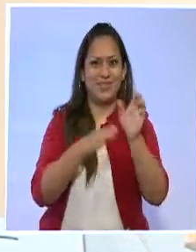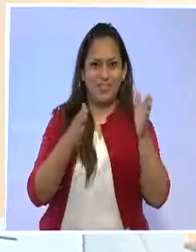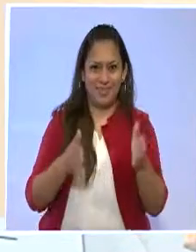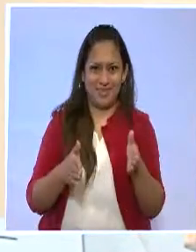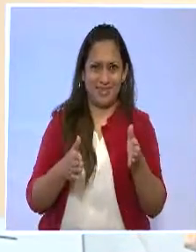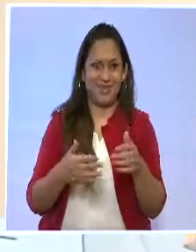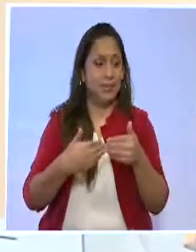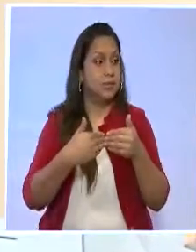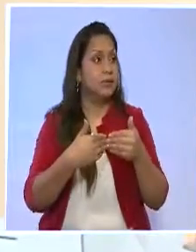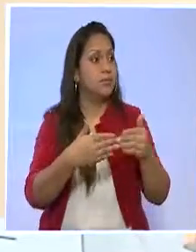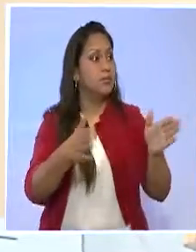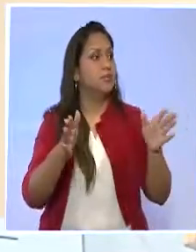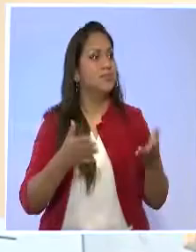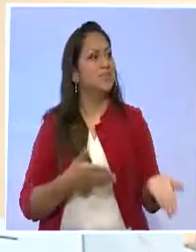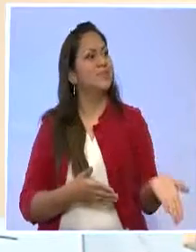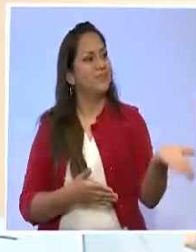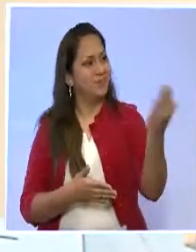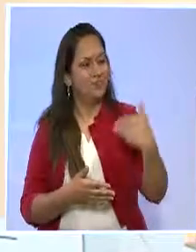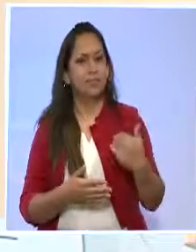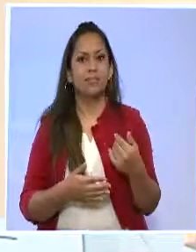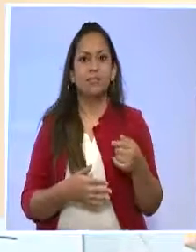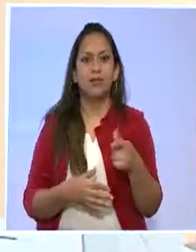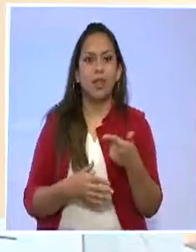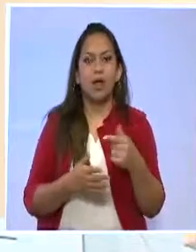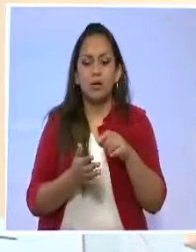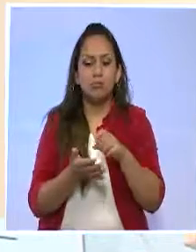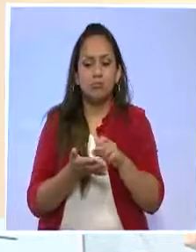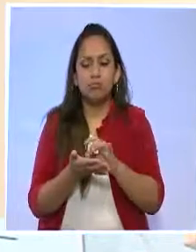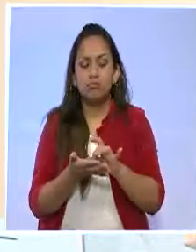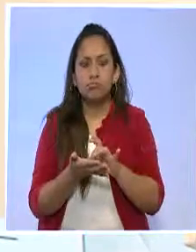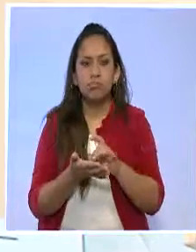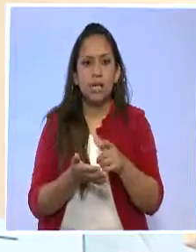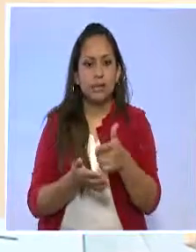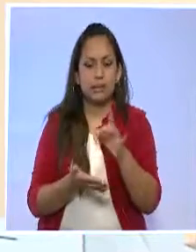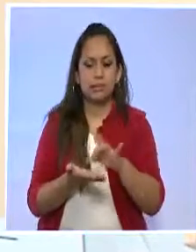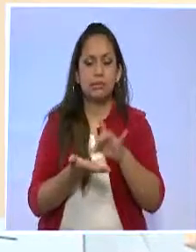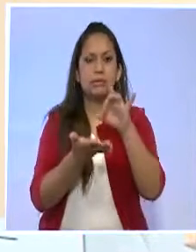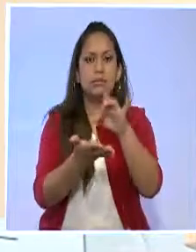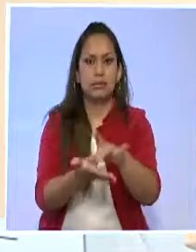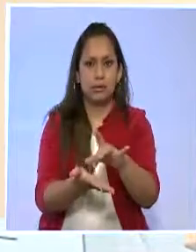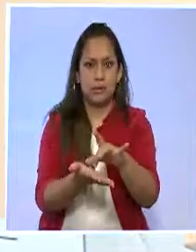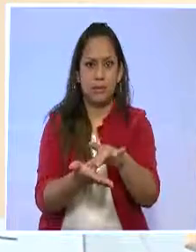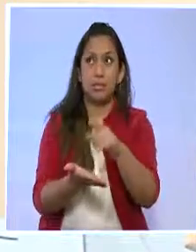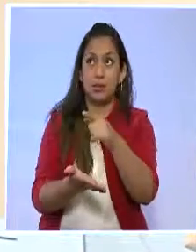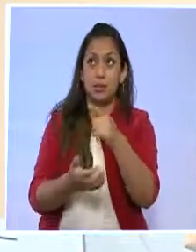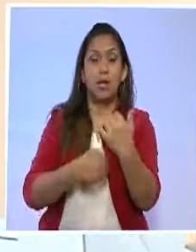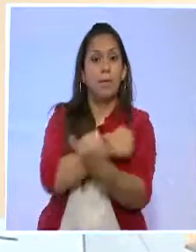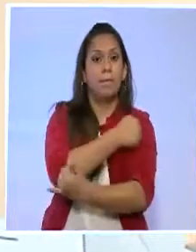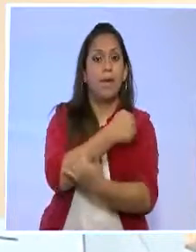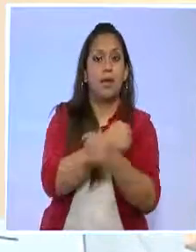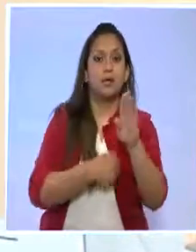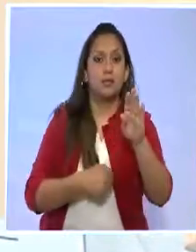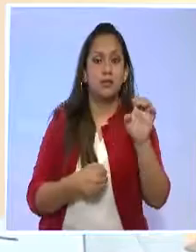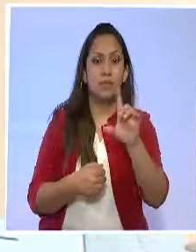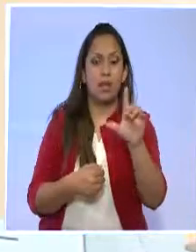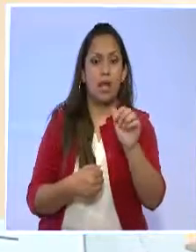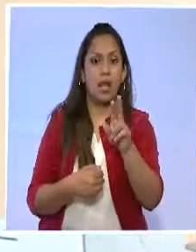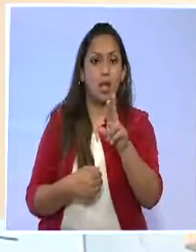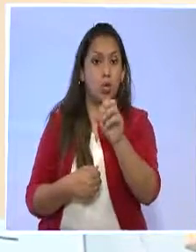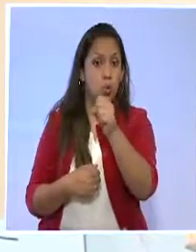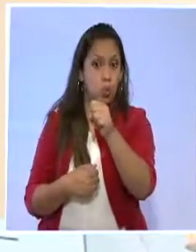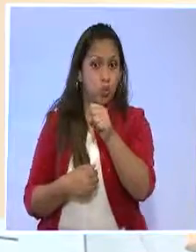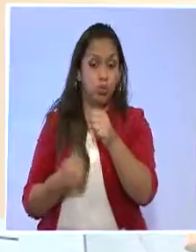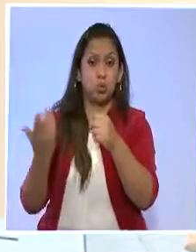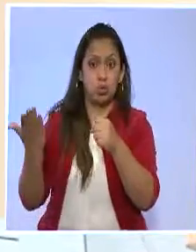que ella vaya a grabar justamente una producción discográfica la m la rush y que además la orquesta de belarús venga me